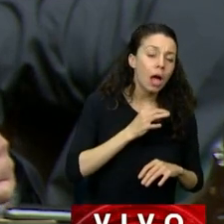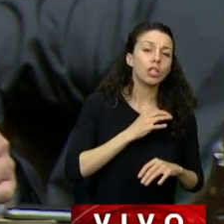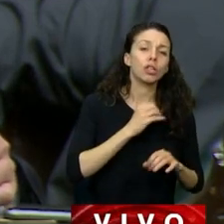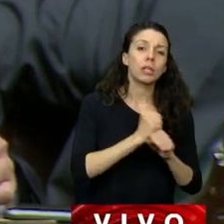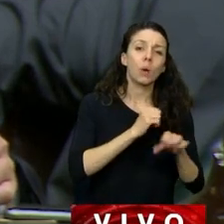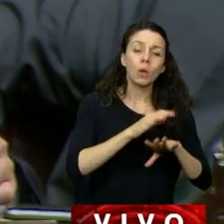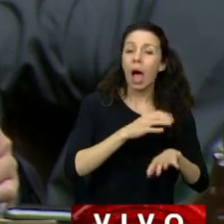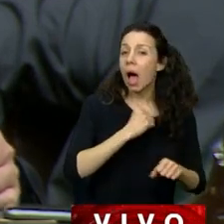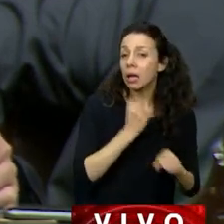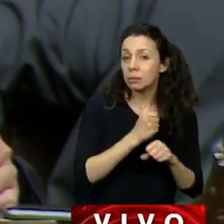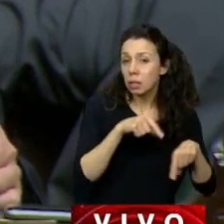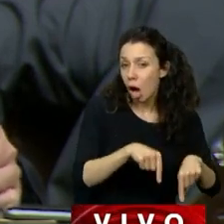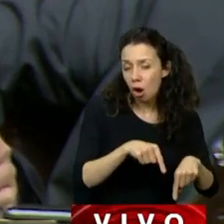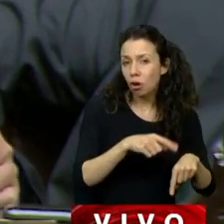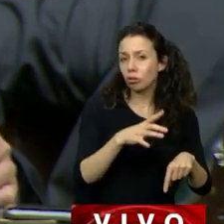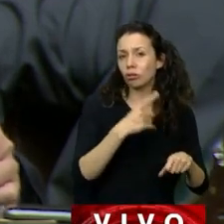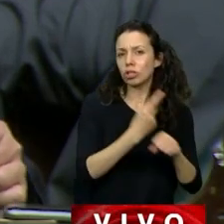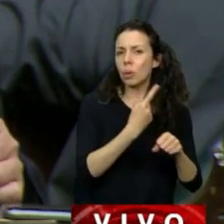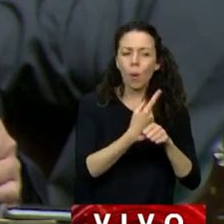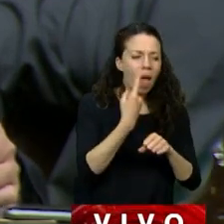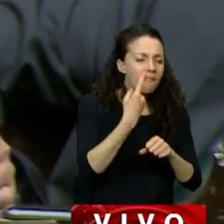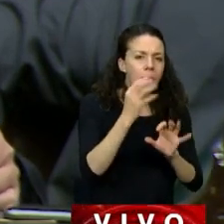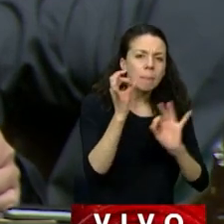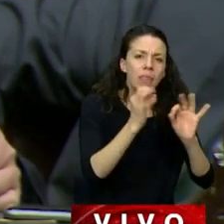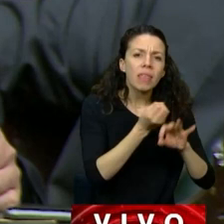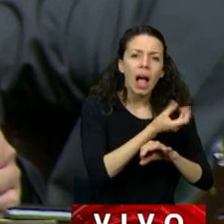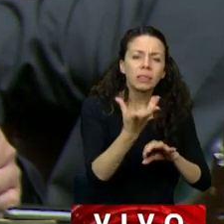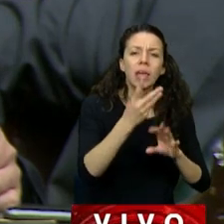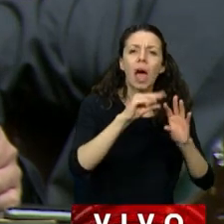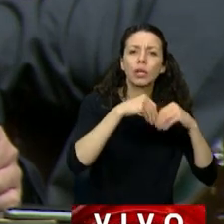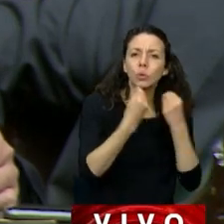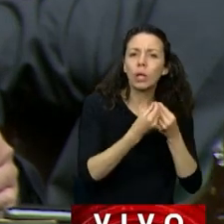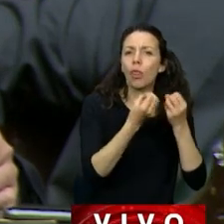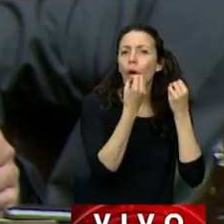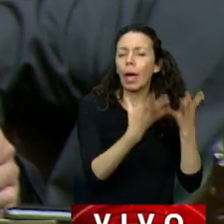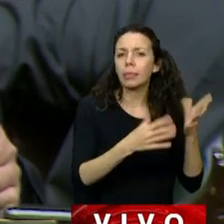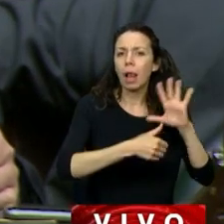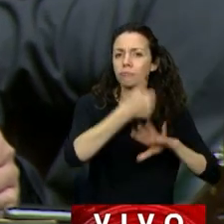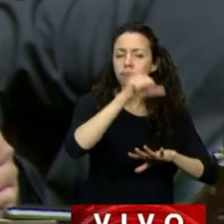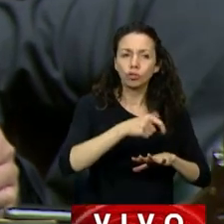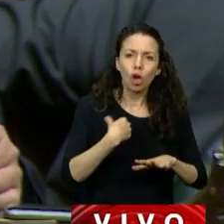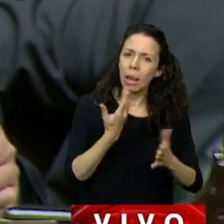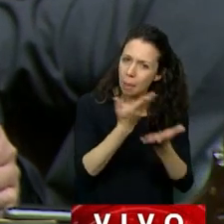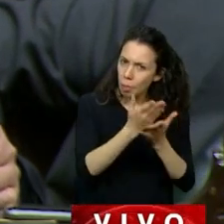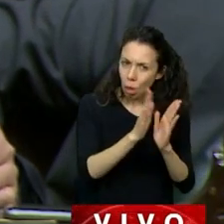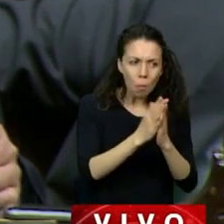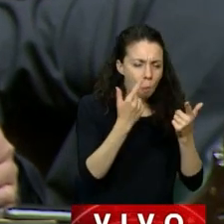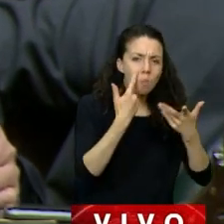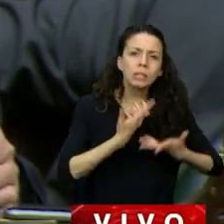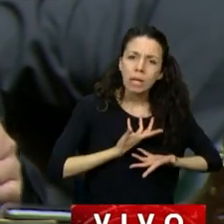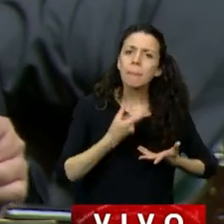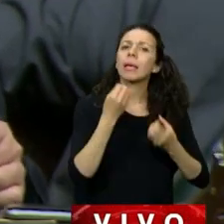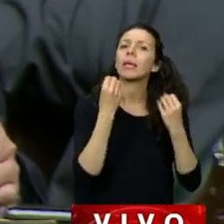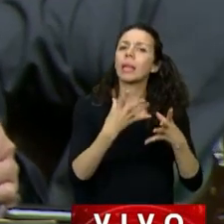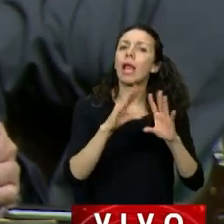medir resultados. Hasta el día de hoy no se puede medir resultados. Y desafío a que me muestren resultados de este programa de